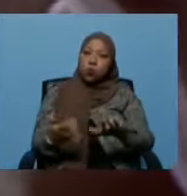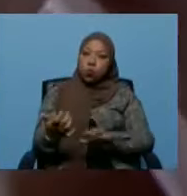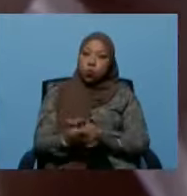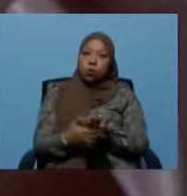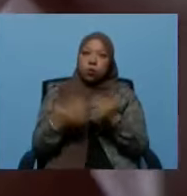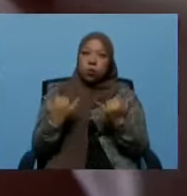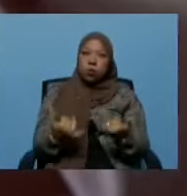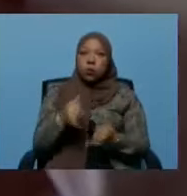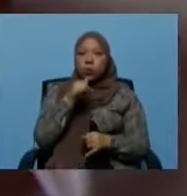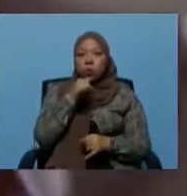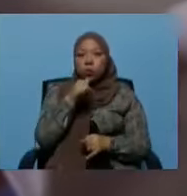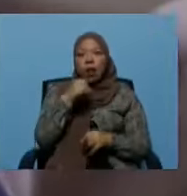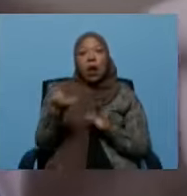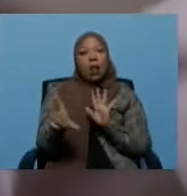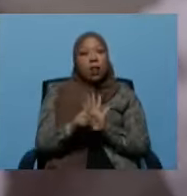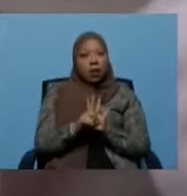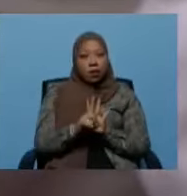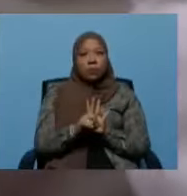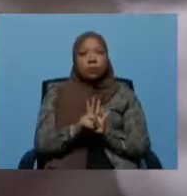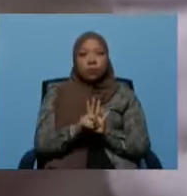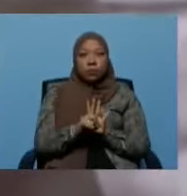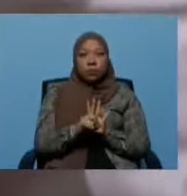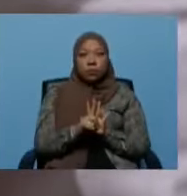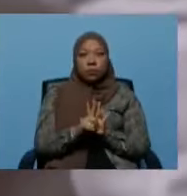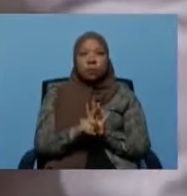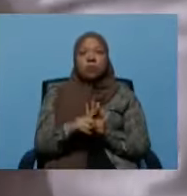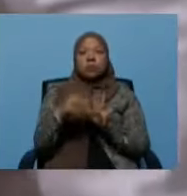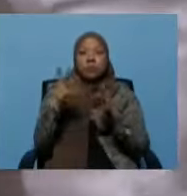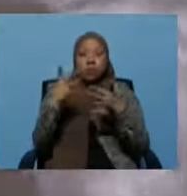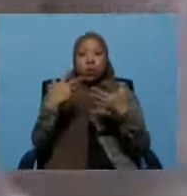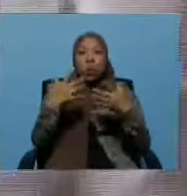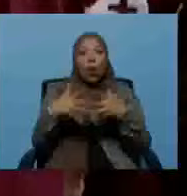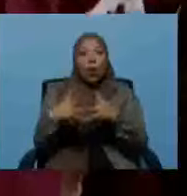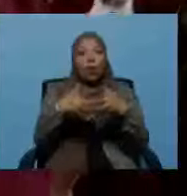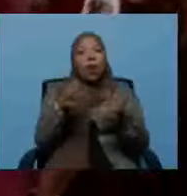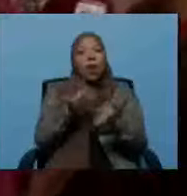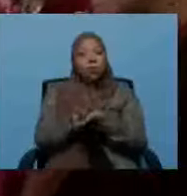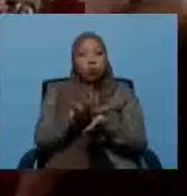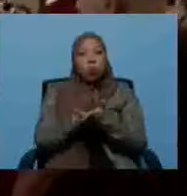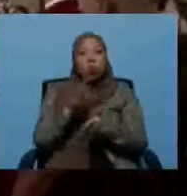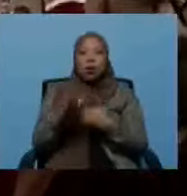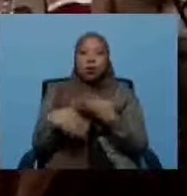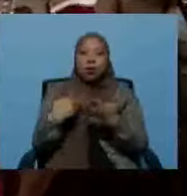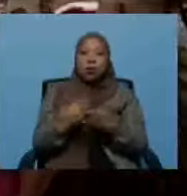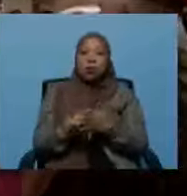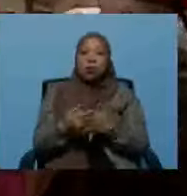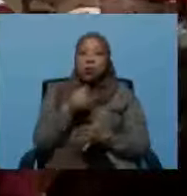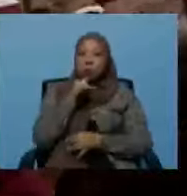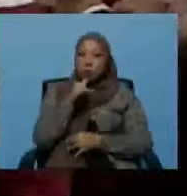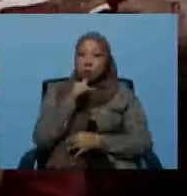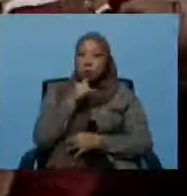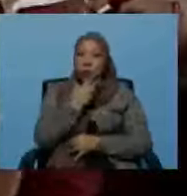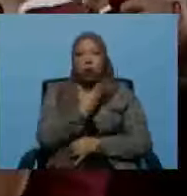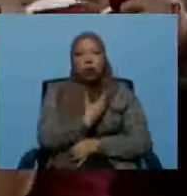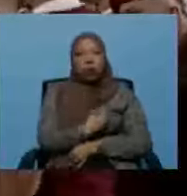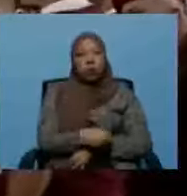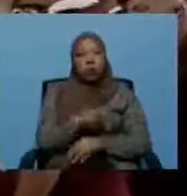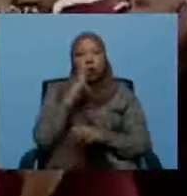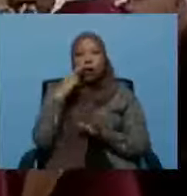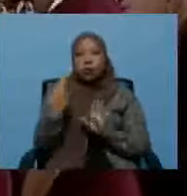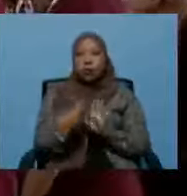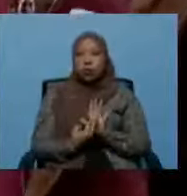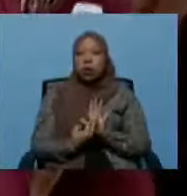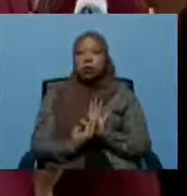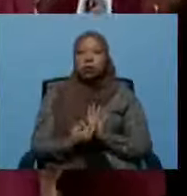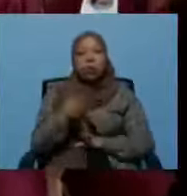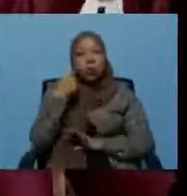han transgredido la ley más allá de los límites establecidos, donde lamentablemente los resultados, bueno,